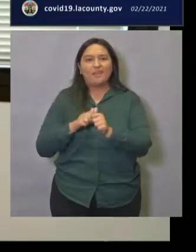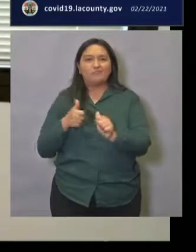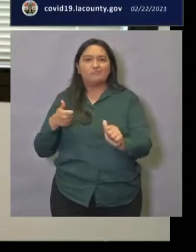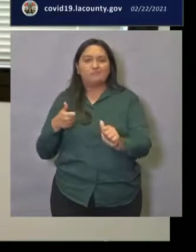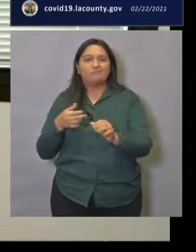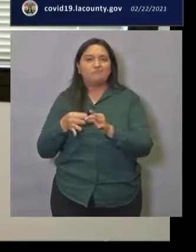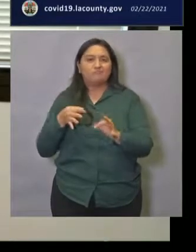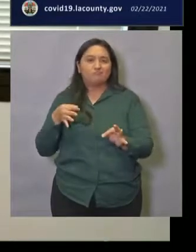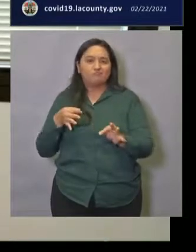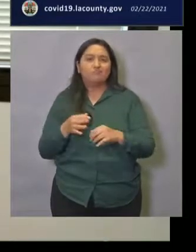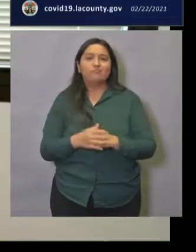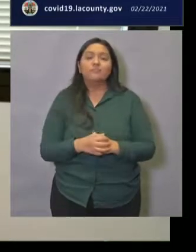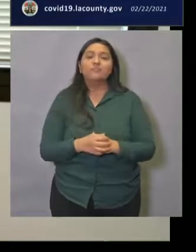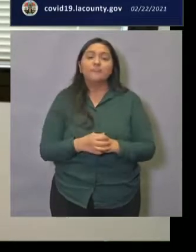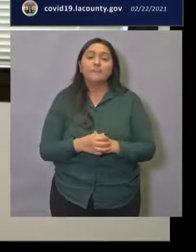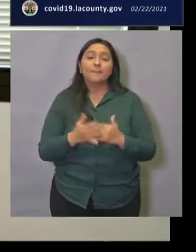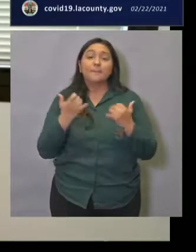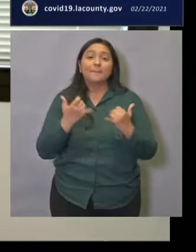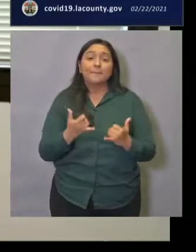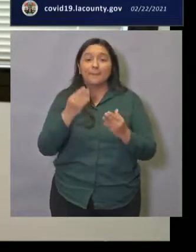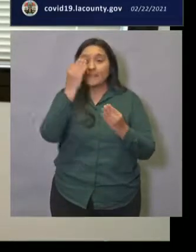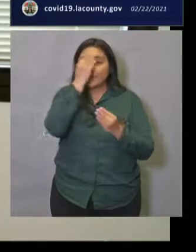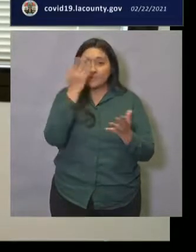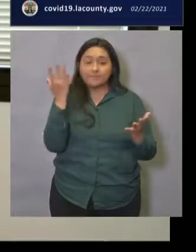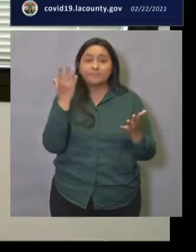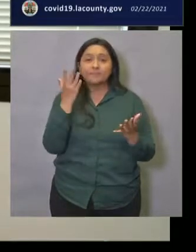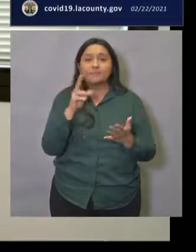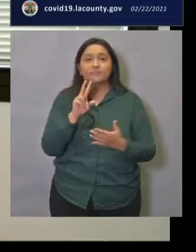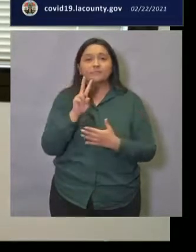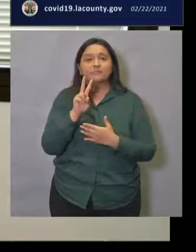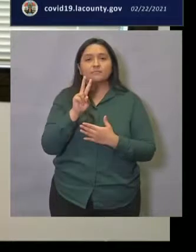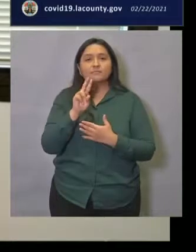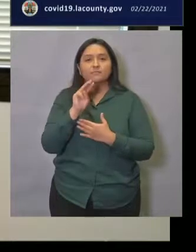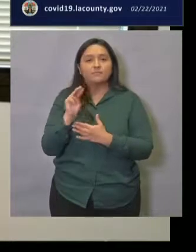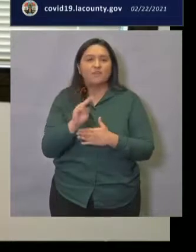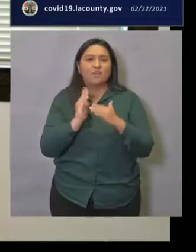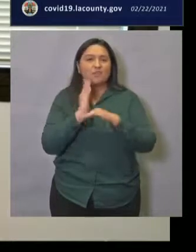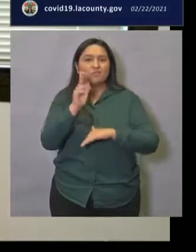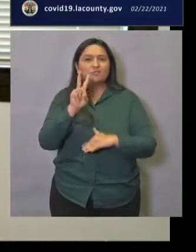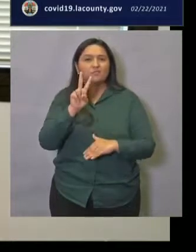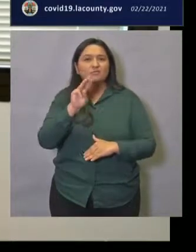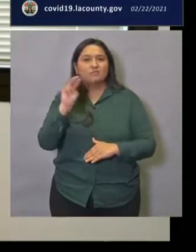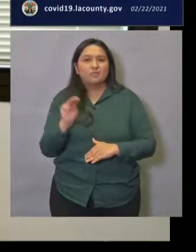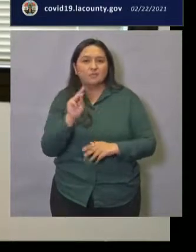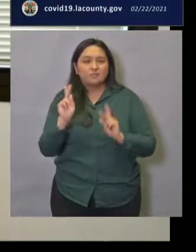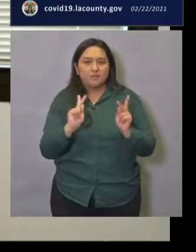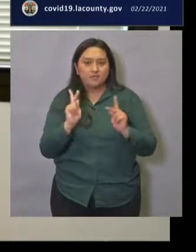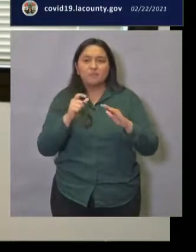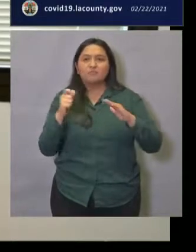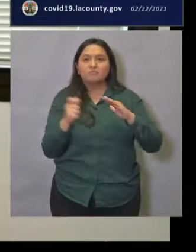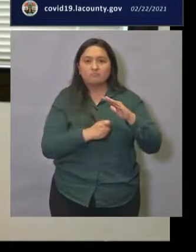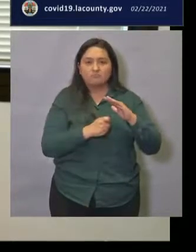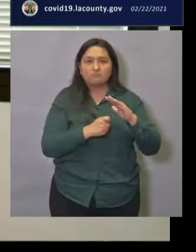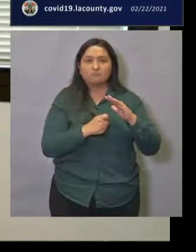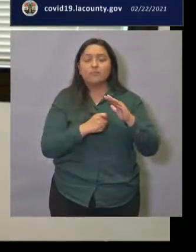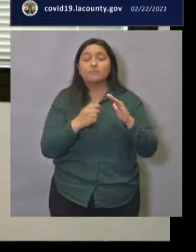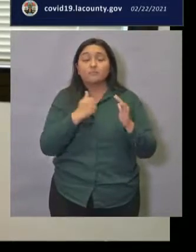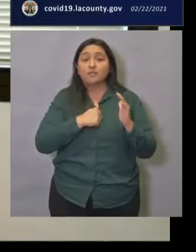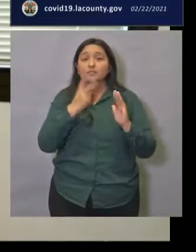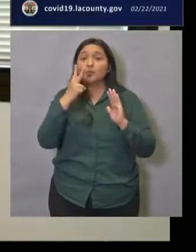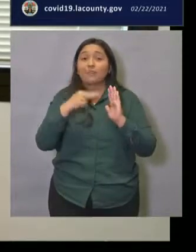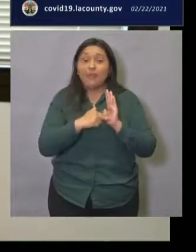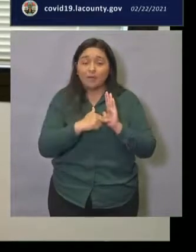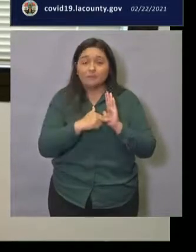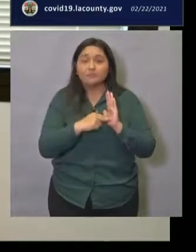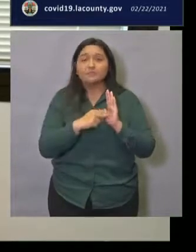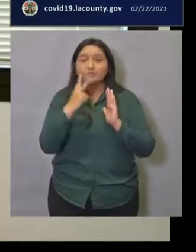Estamos informando hoy que 2,213 personas están actualmente hospitalizadas con COVID-19